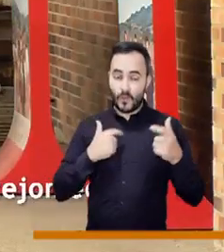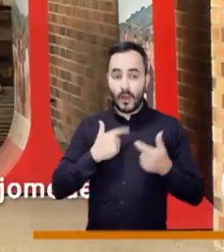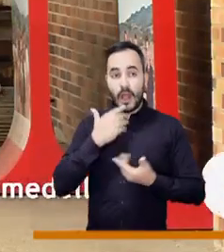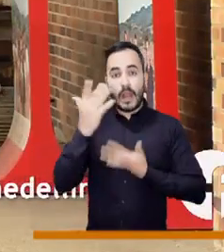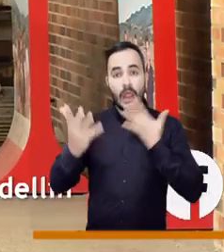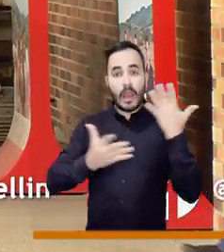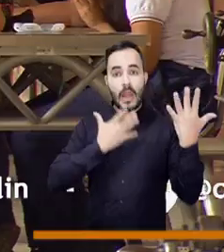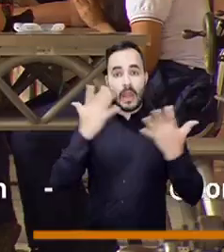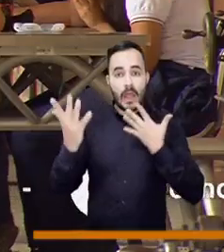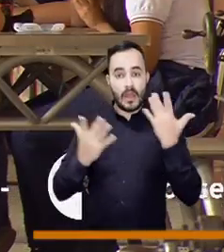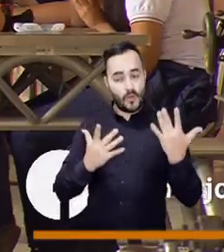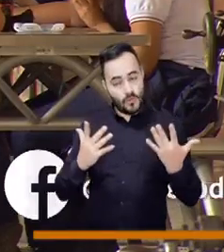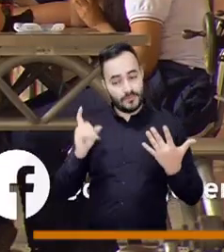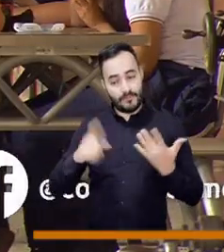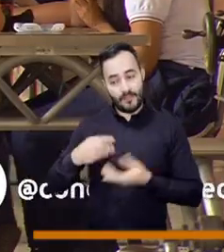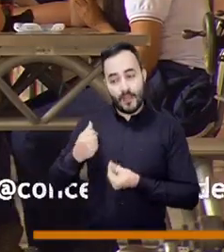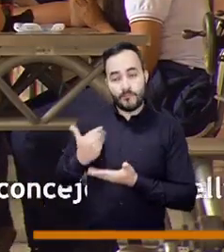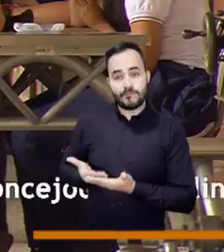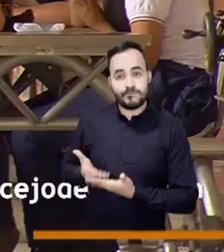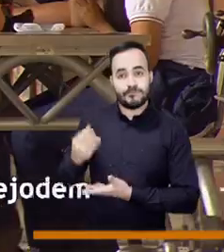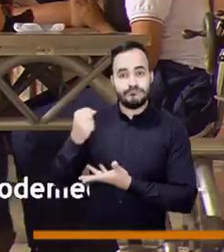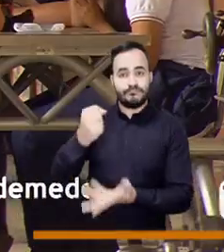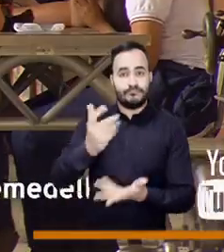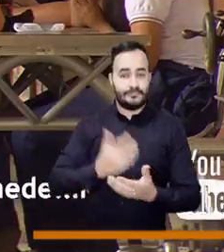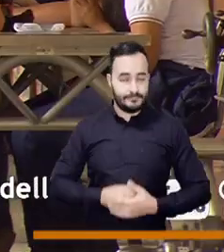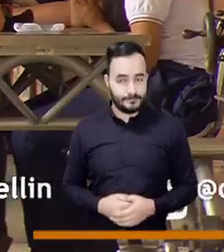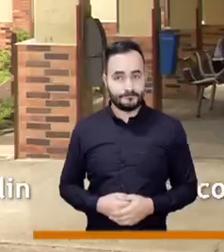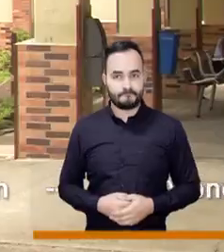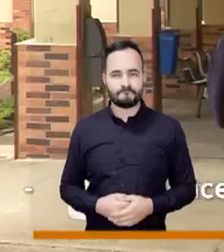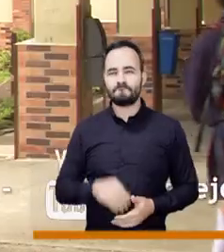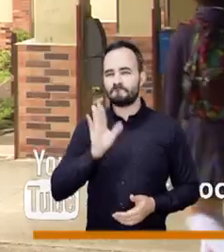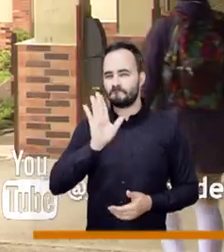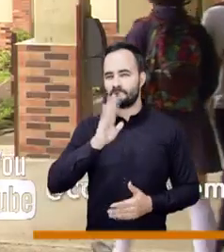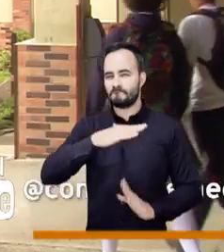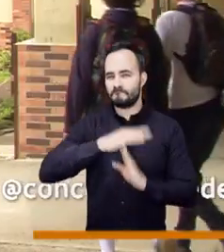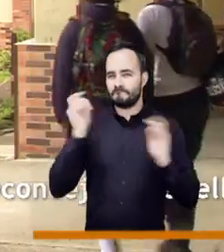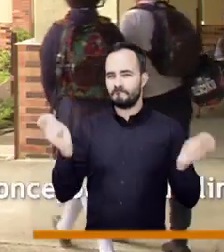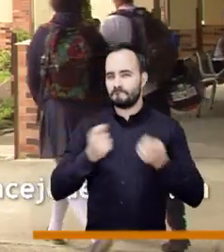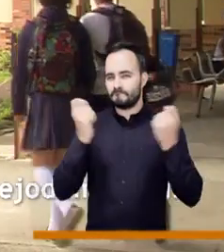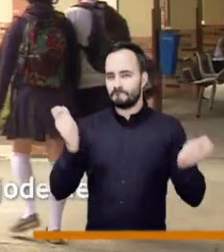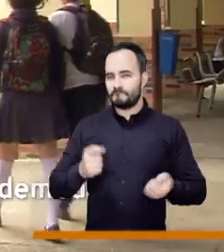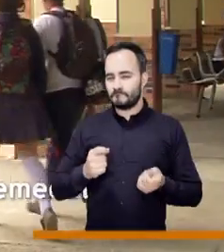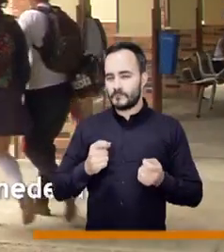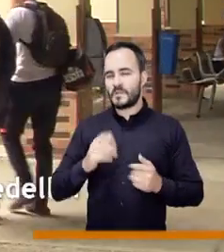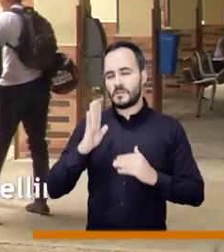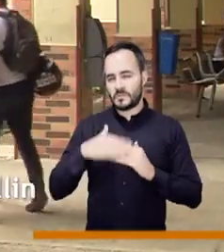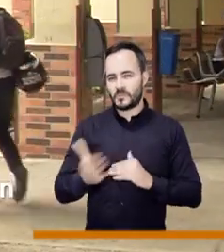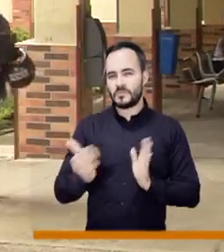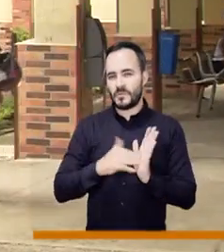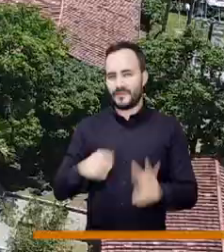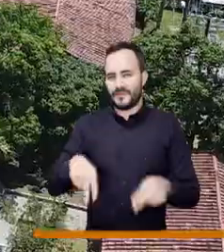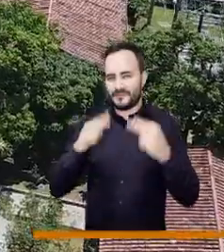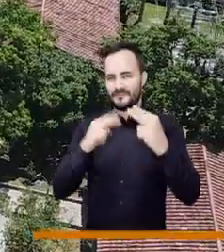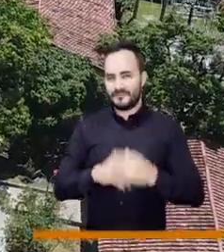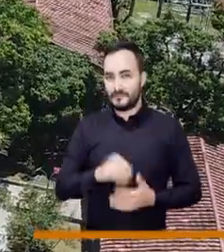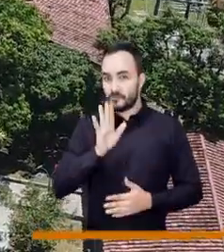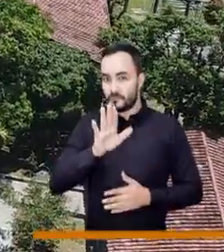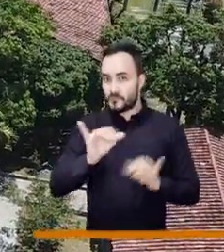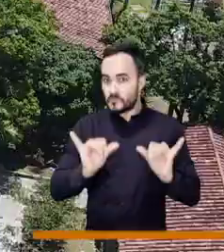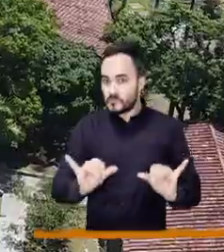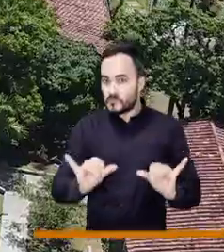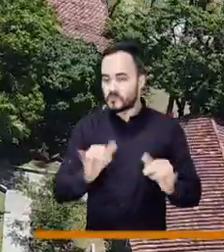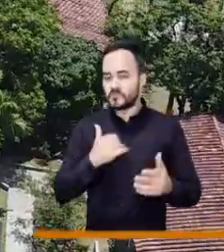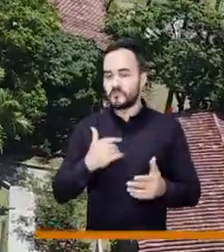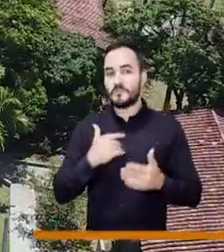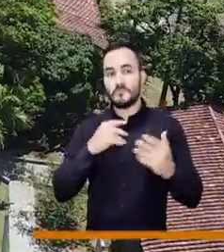ser con recursos. Eso no es con Padre Nuestro ni con medallitas. Nosotros vamos a una pausa para unos importantes mensajes. Los invitamos